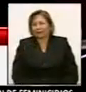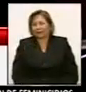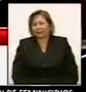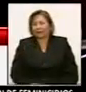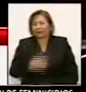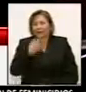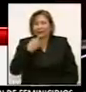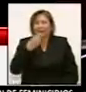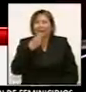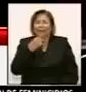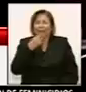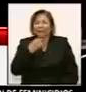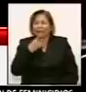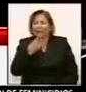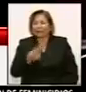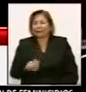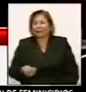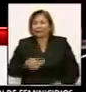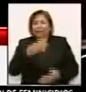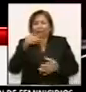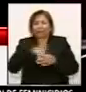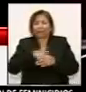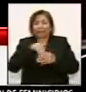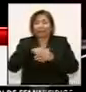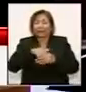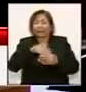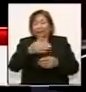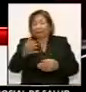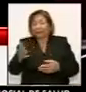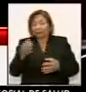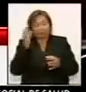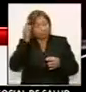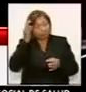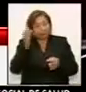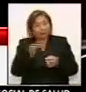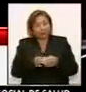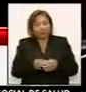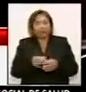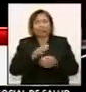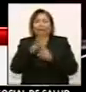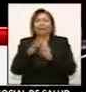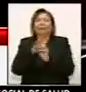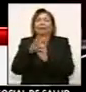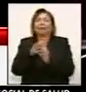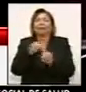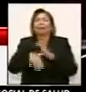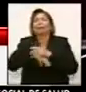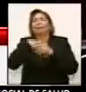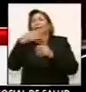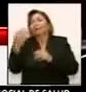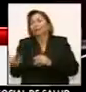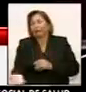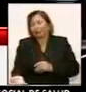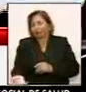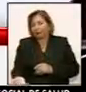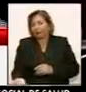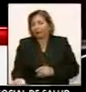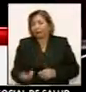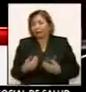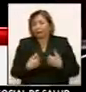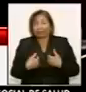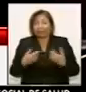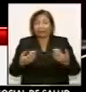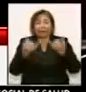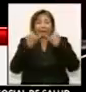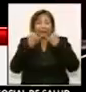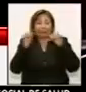Como bien dijo el señor Mauricio Mulder en la mañana, acá uno vota en un acto de buena fe y resulta que es cómplice de las porquerías que aparecen después. Yo tenía